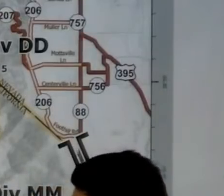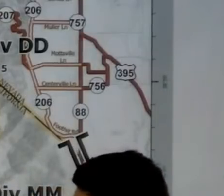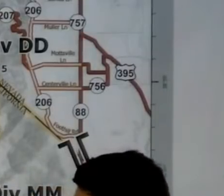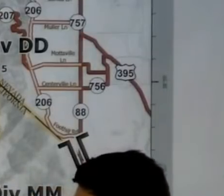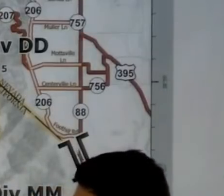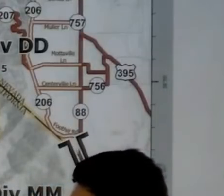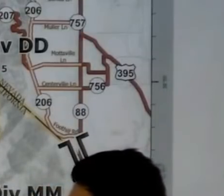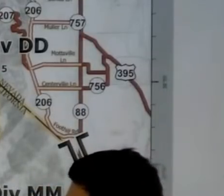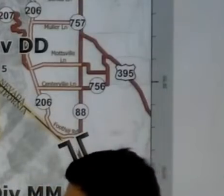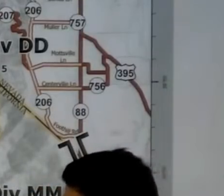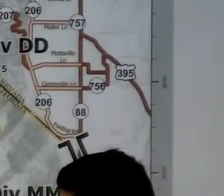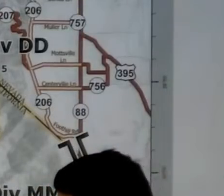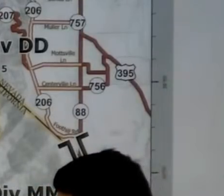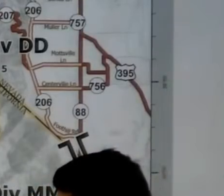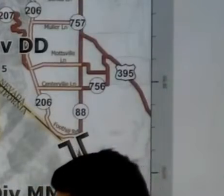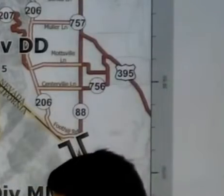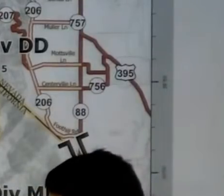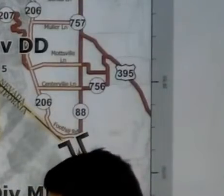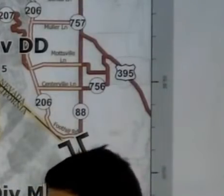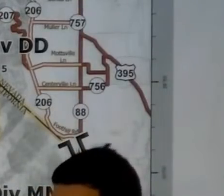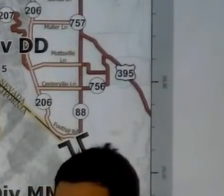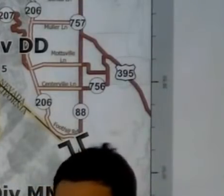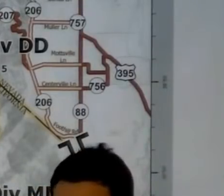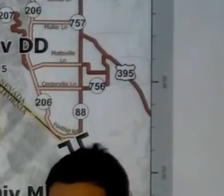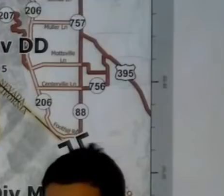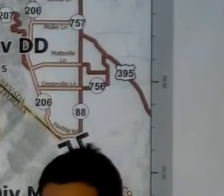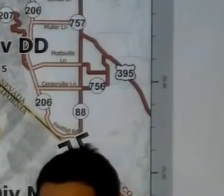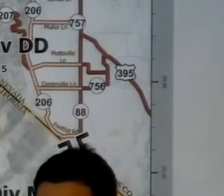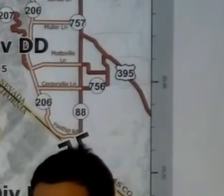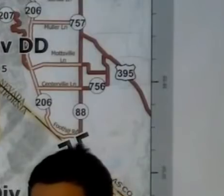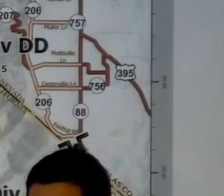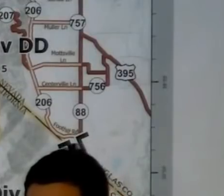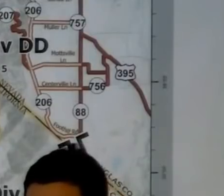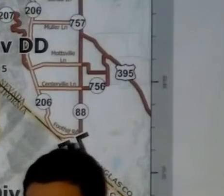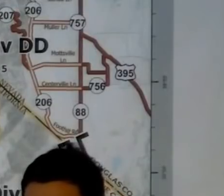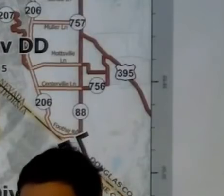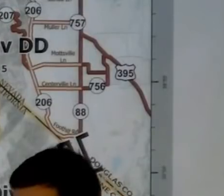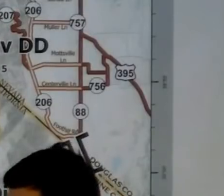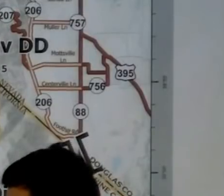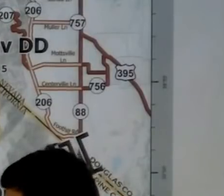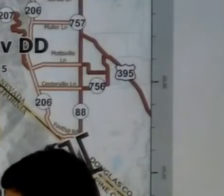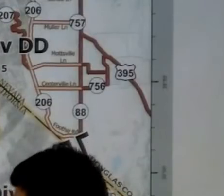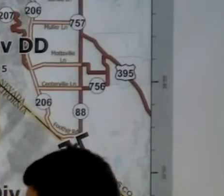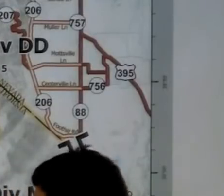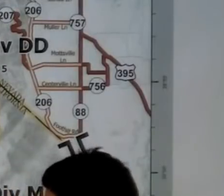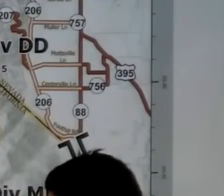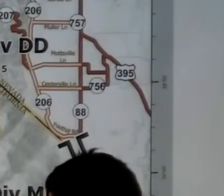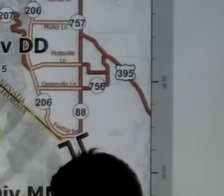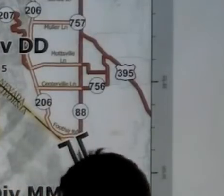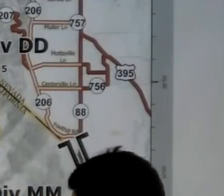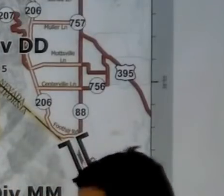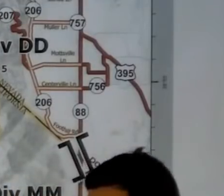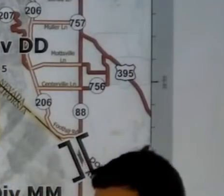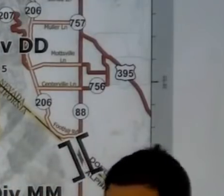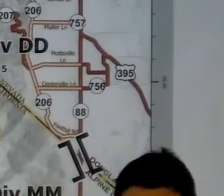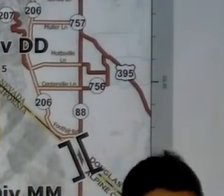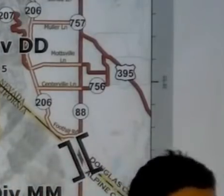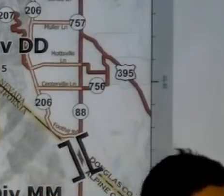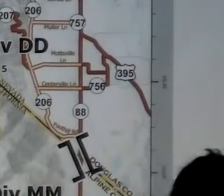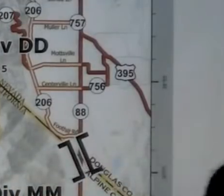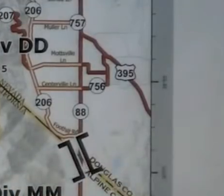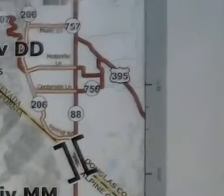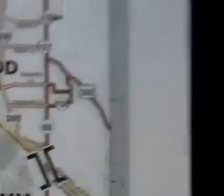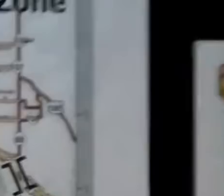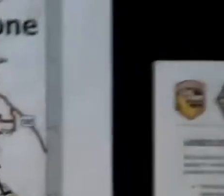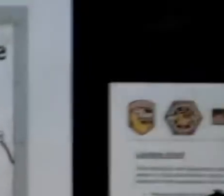muchos árboles que se tienen que quitar antes de que podamos abrir esas dos carreteras. Sabemos que son muy importantes. Ahora, si nos movemos un